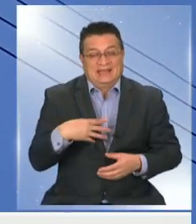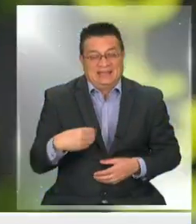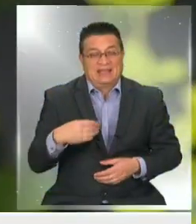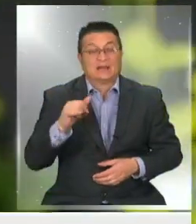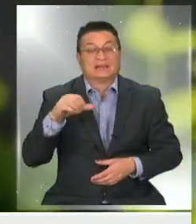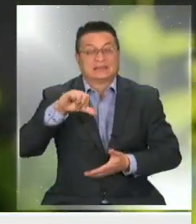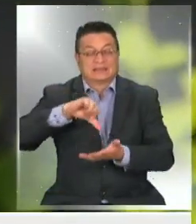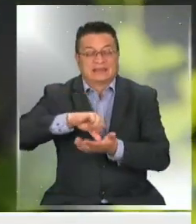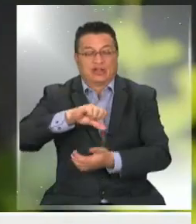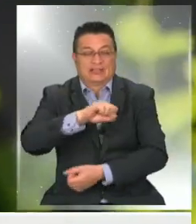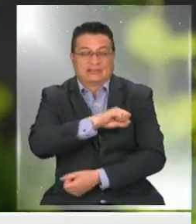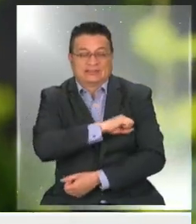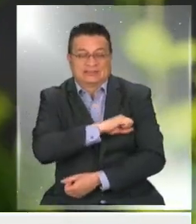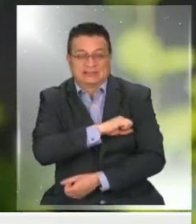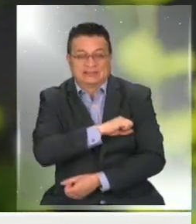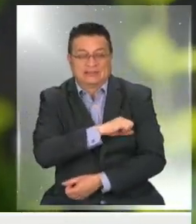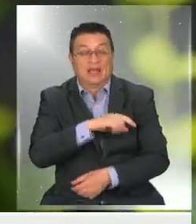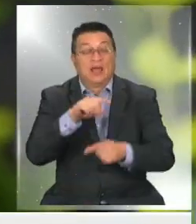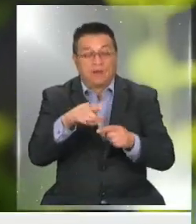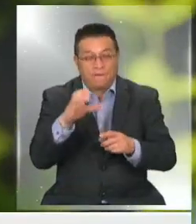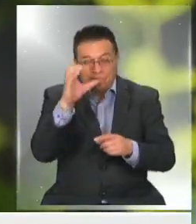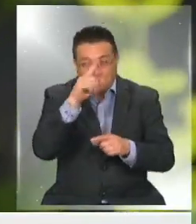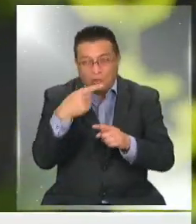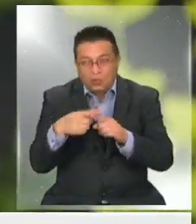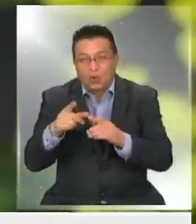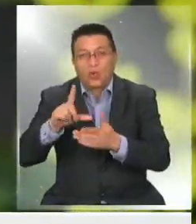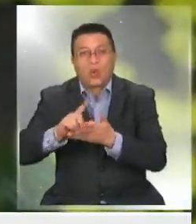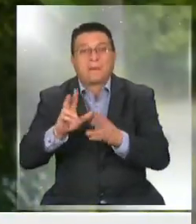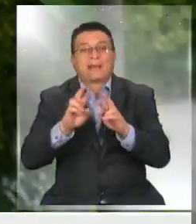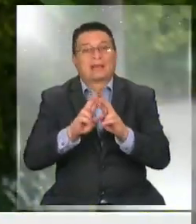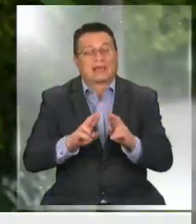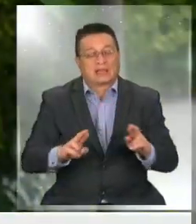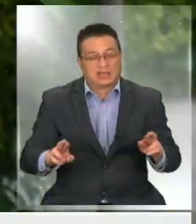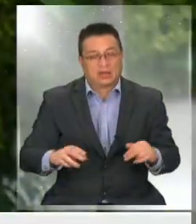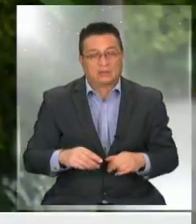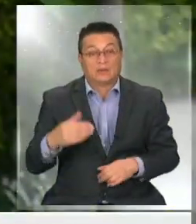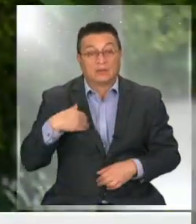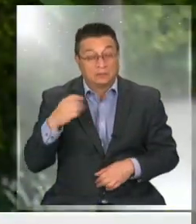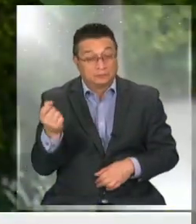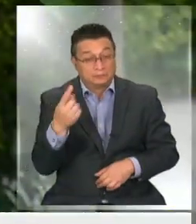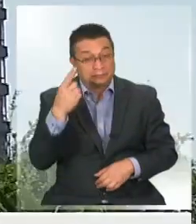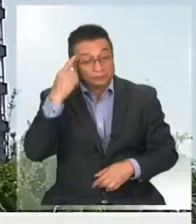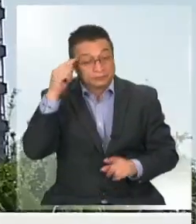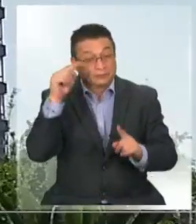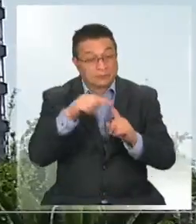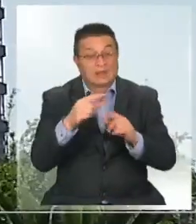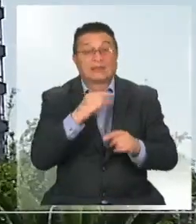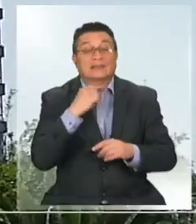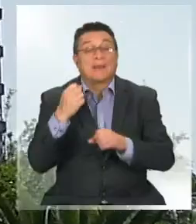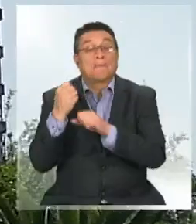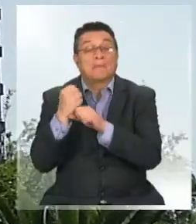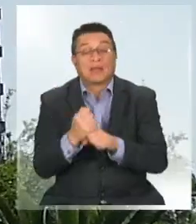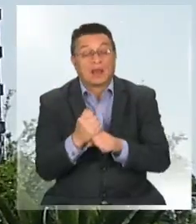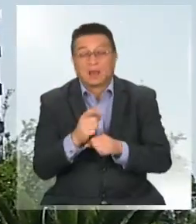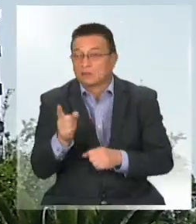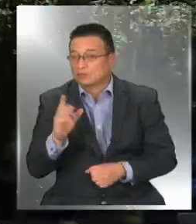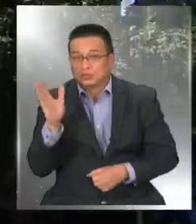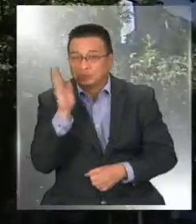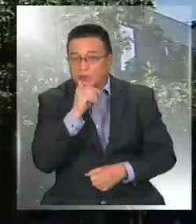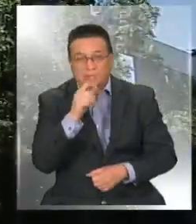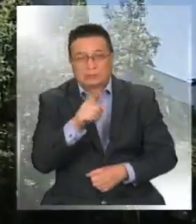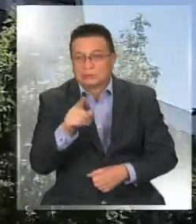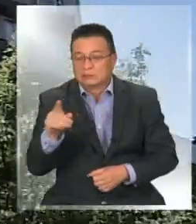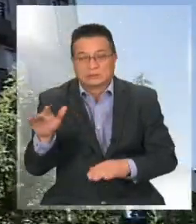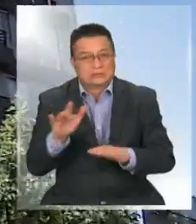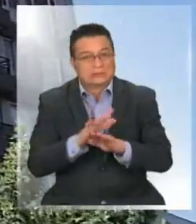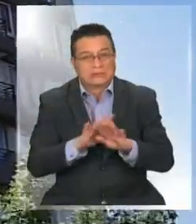y, entre otras razones, busca un sector más tranquilo para vivir. Yo principalmente estaba buscando para San Miguel y se me hizo imposible conseguir.